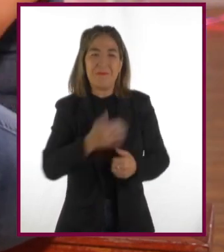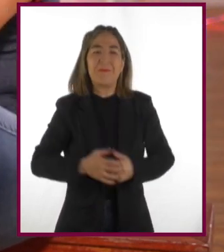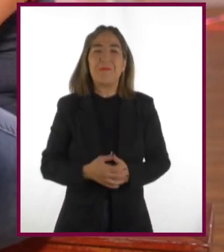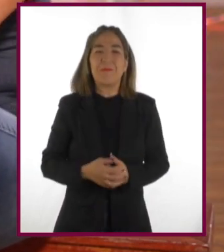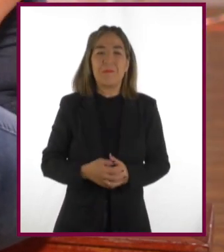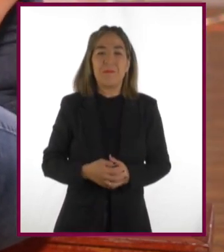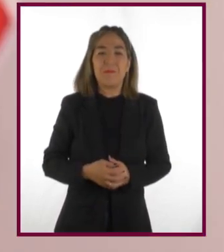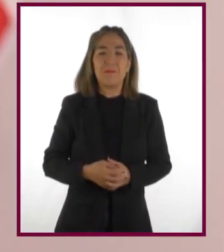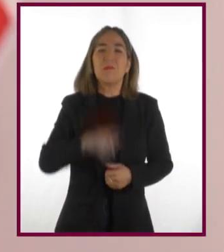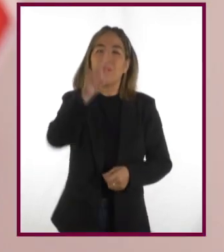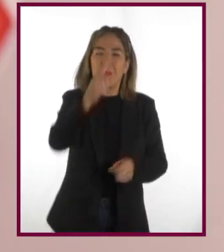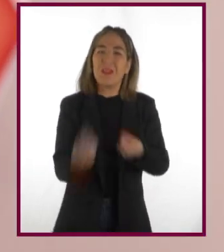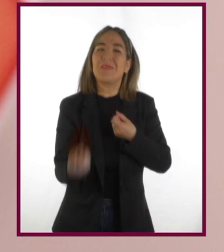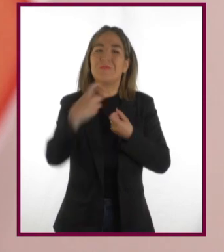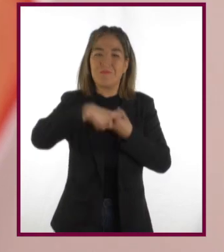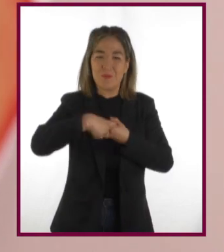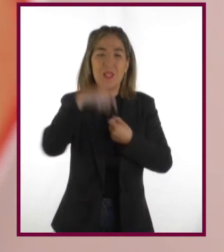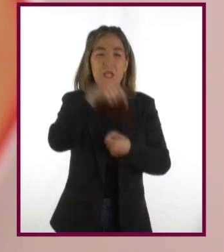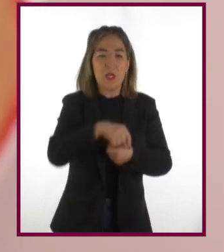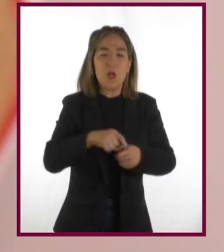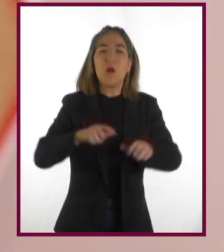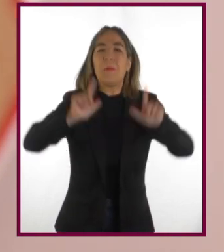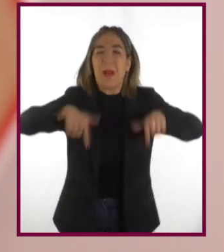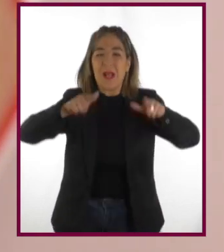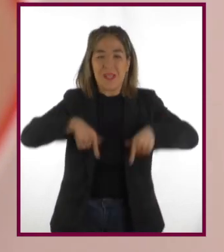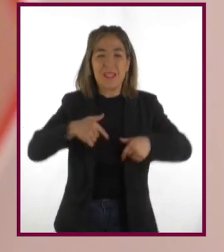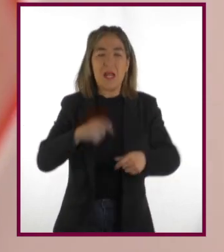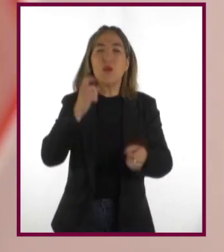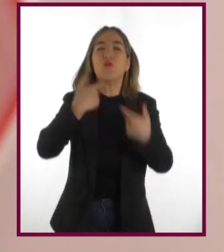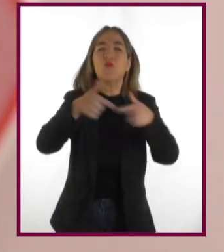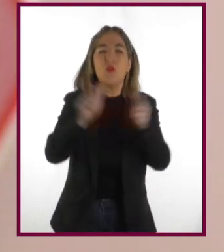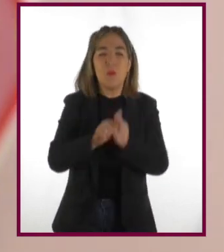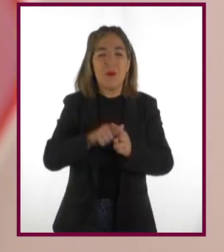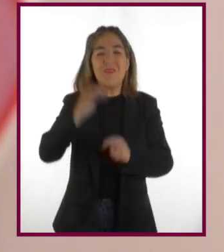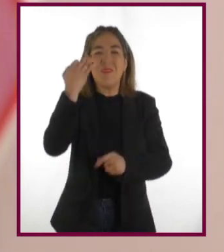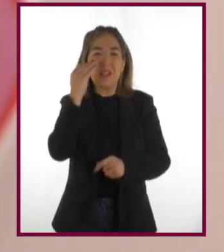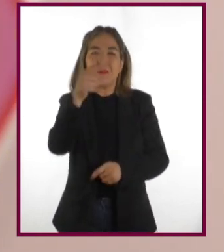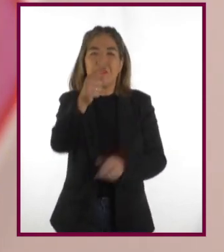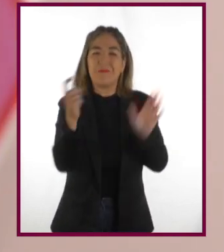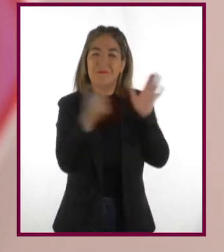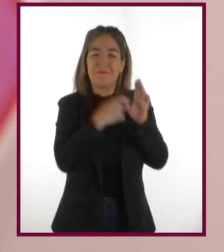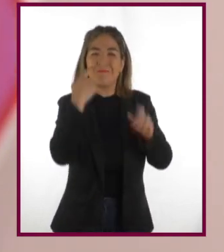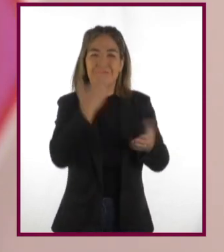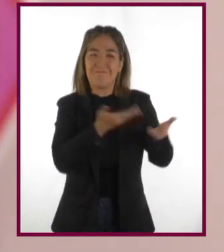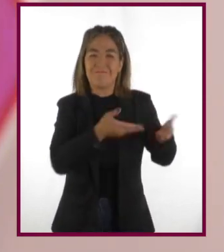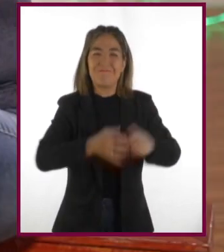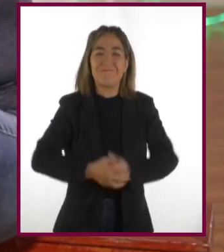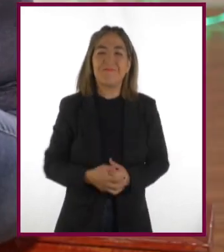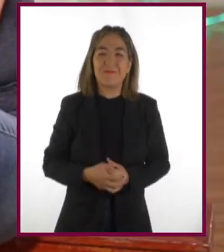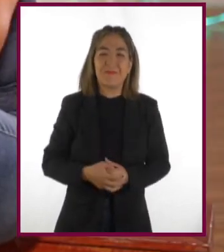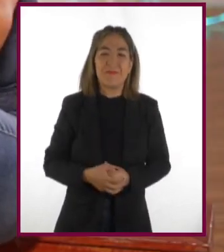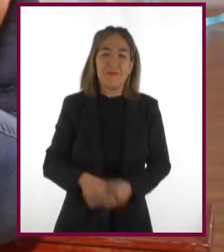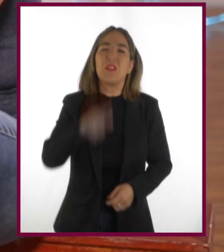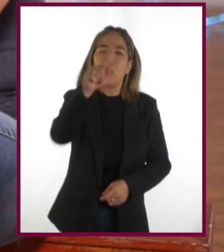jovenesencasa.c.gov.mx. Únete a la comunidad de Jóvenes en Casa en Facebook en la dirección que está apareciendo en este momento.